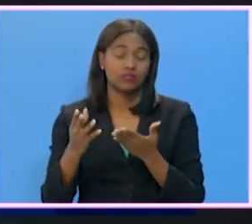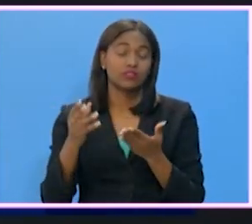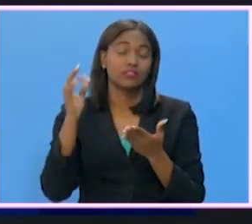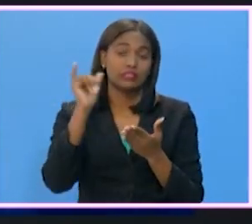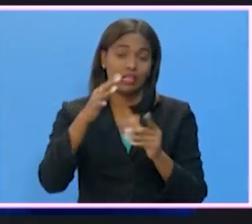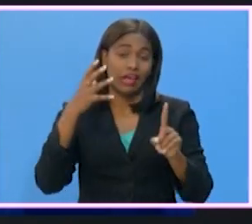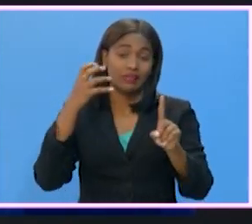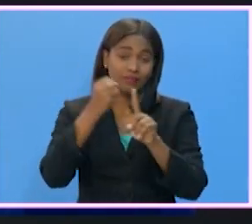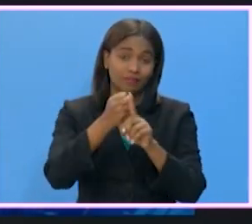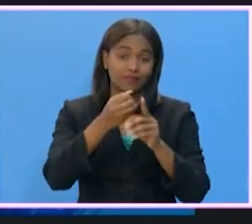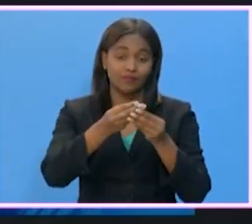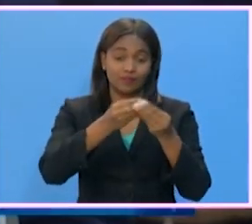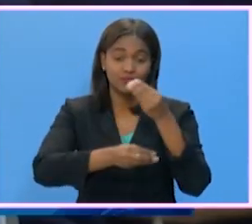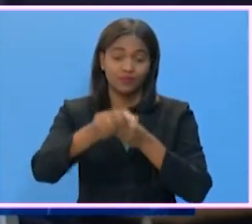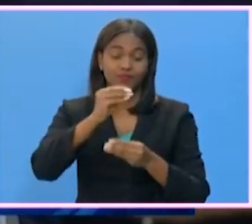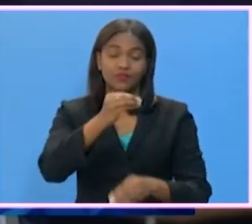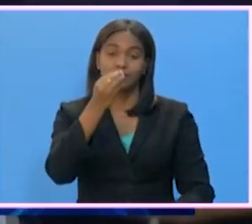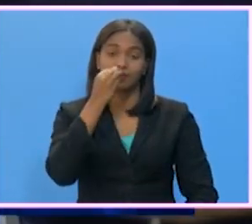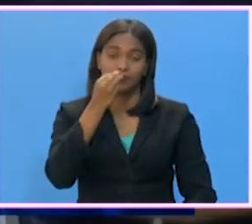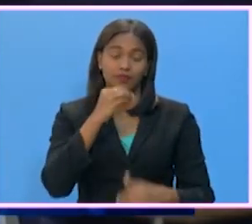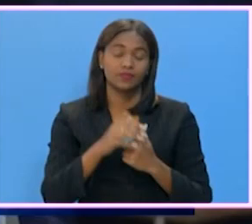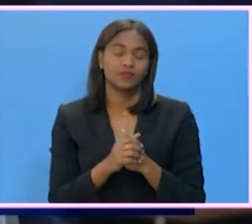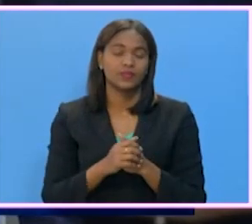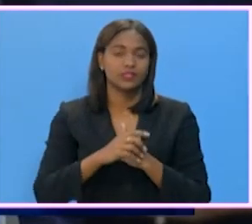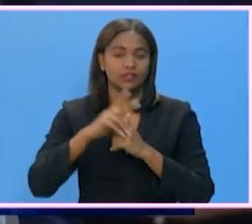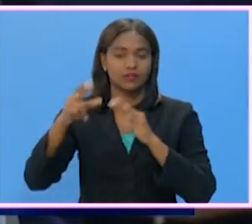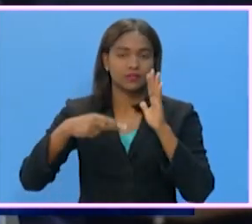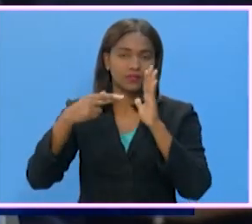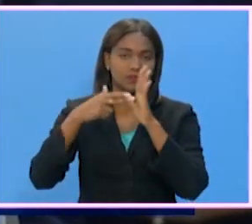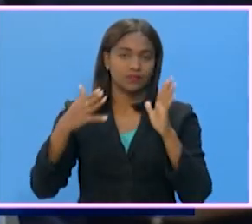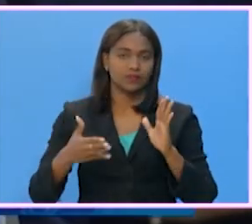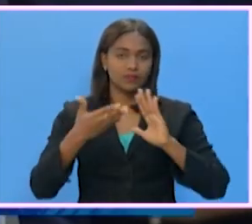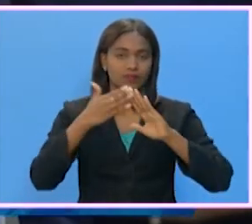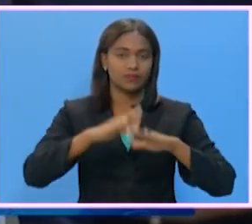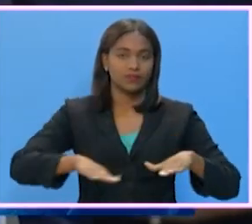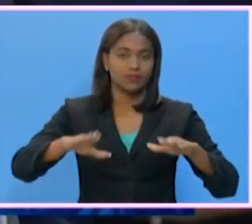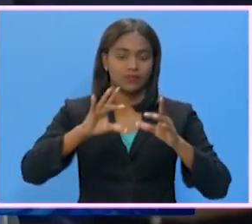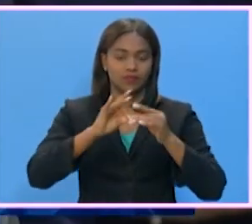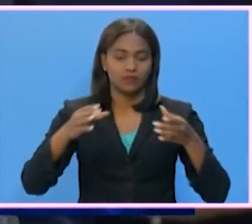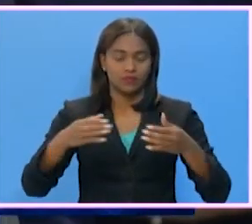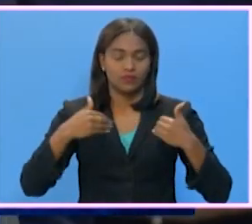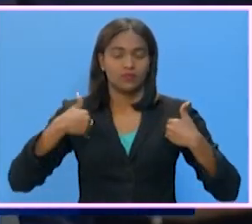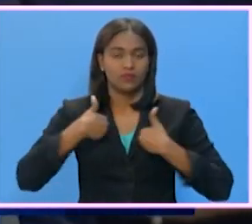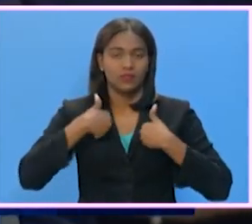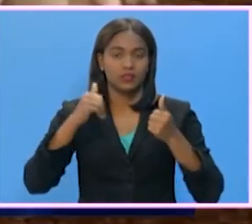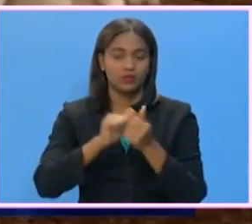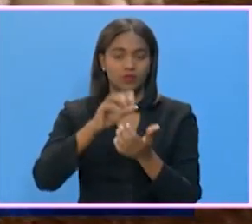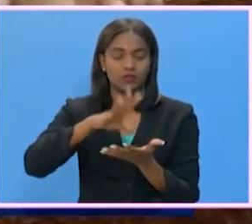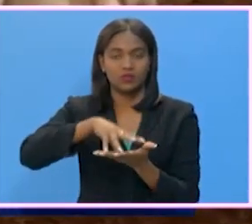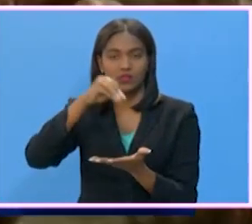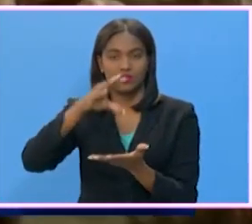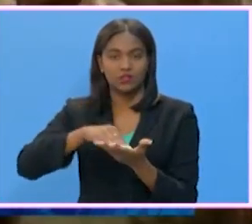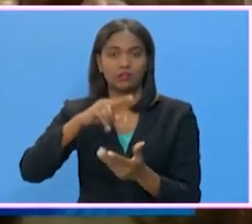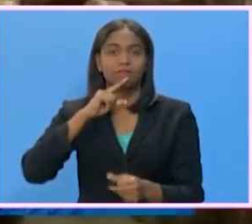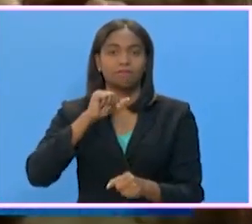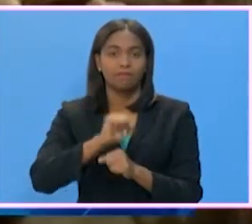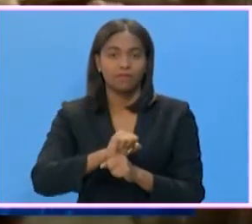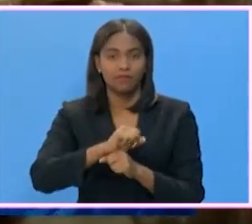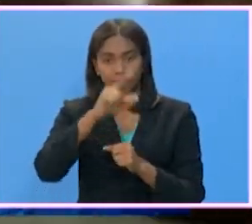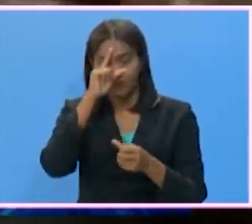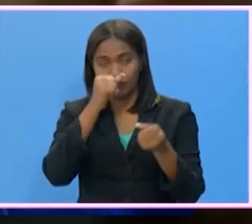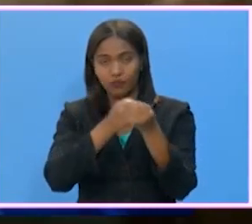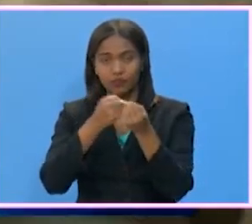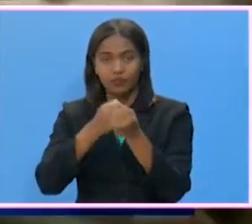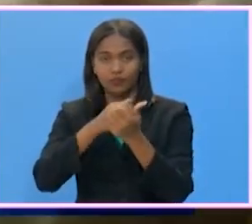en la producción de este alimento. En tanto, representantes del sector avicultor y de la harina se comprometieron a apoyar